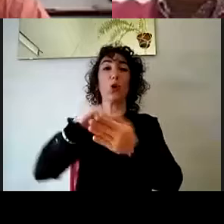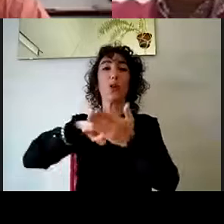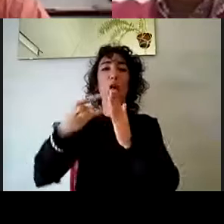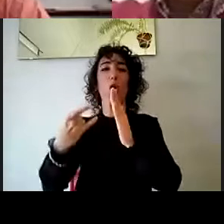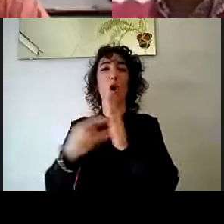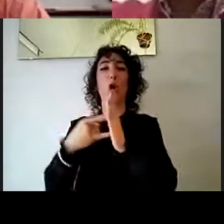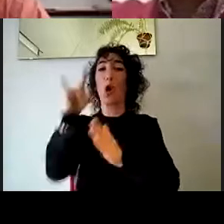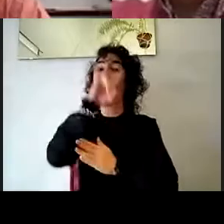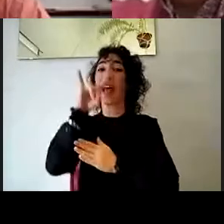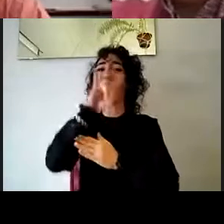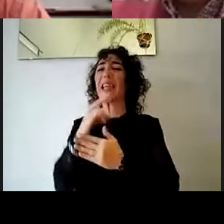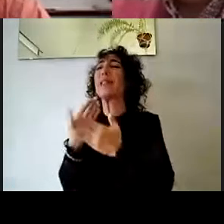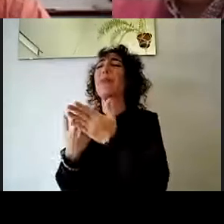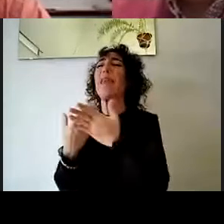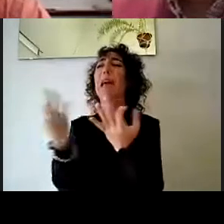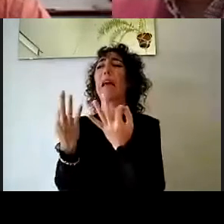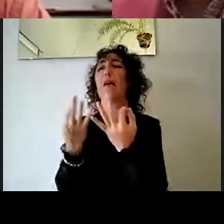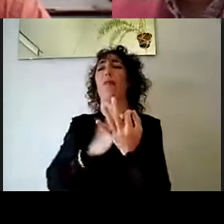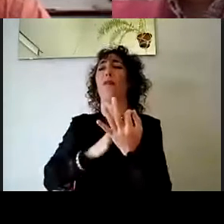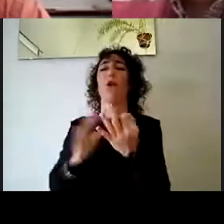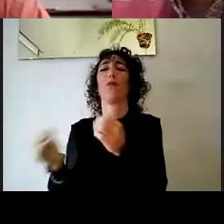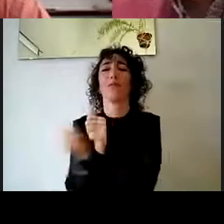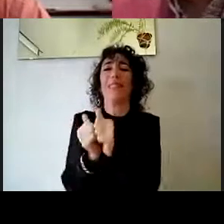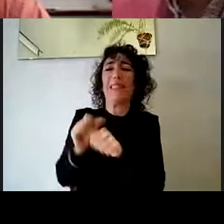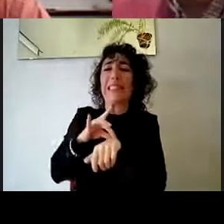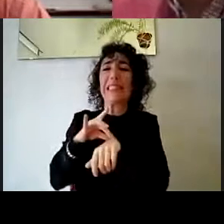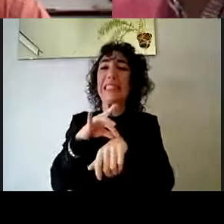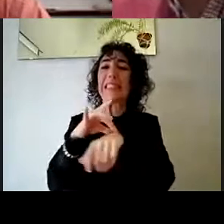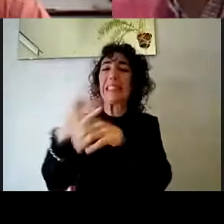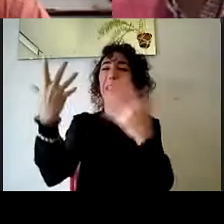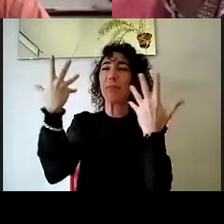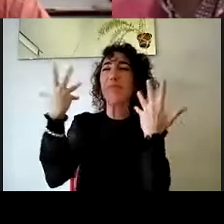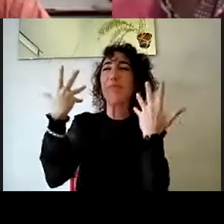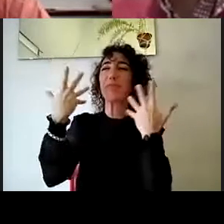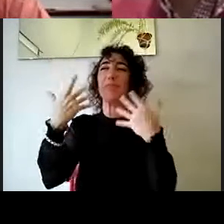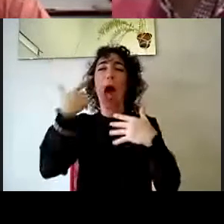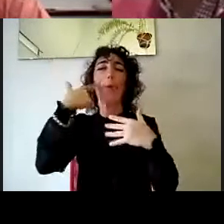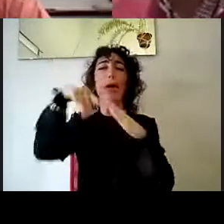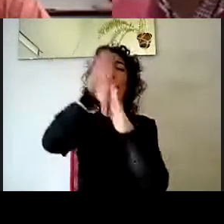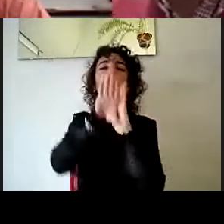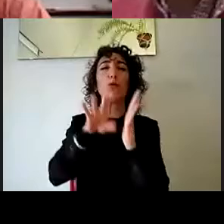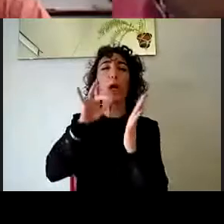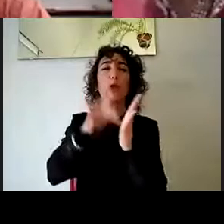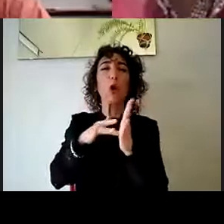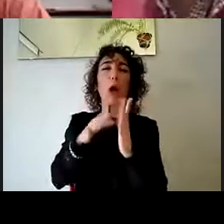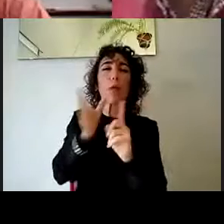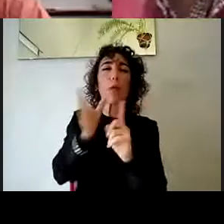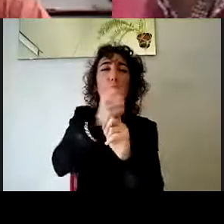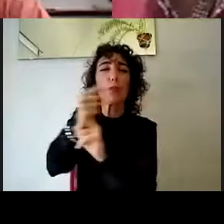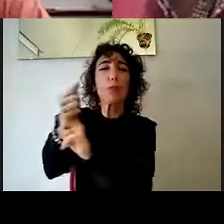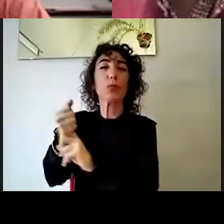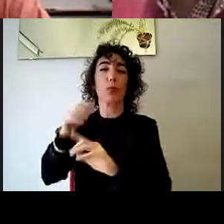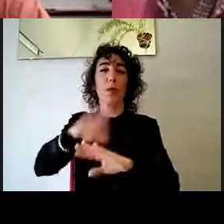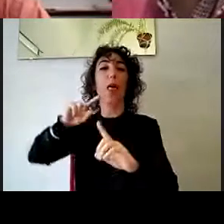para que nos vaya orientando y viendo las pautas a seguir de cara a cumplir todos y cada uno de